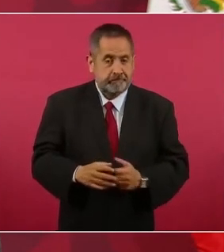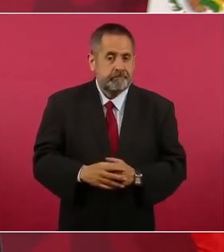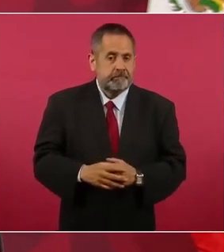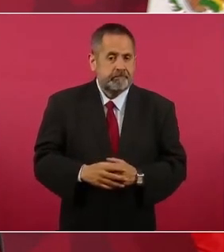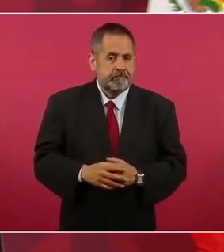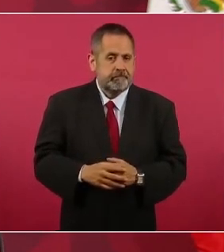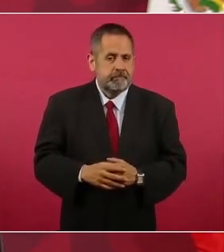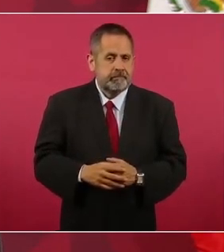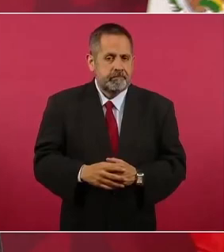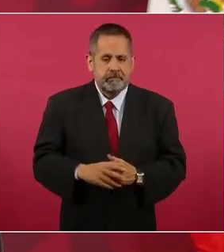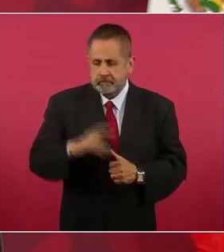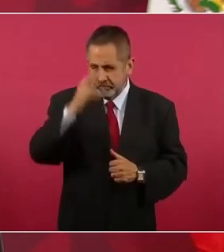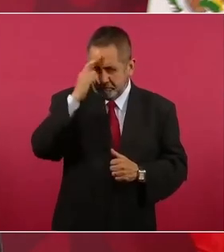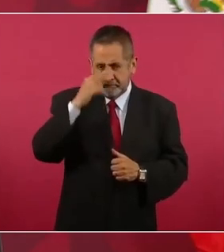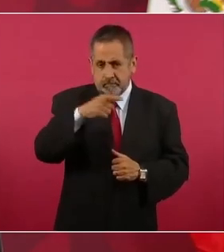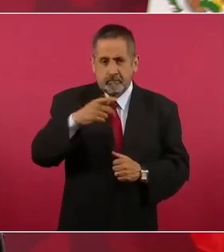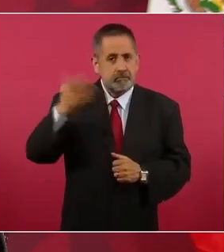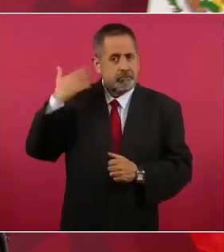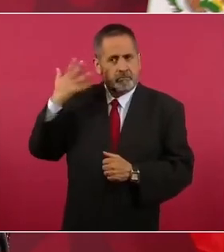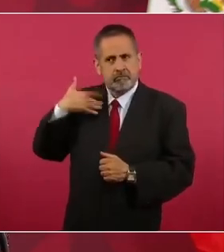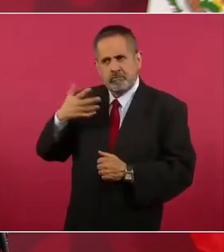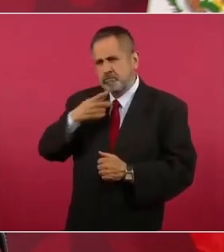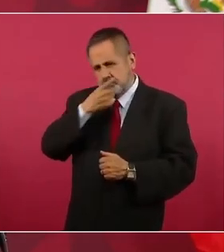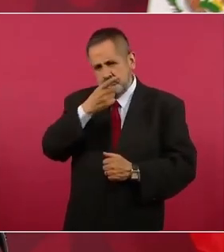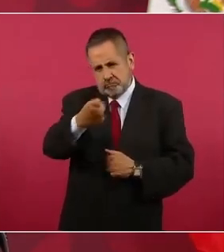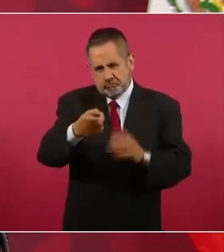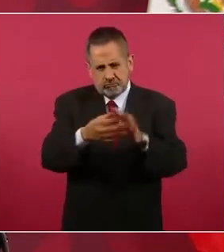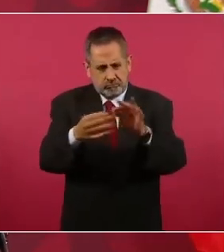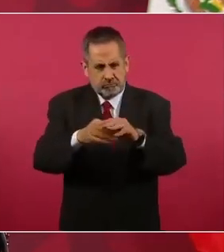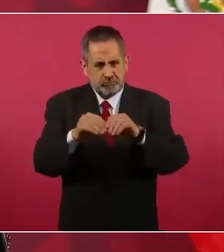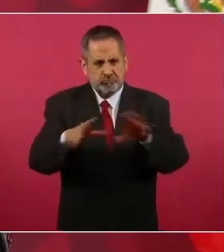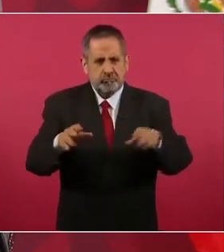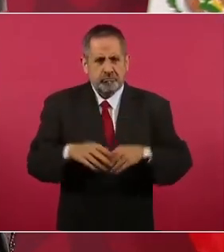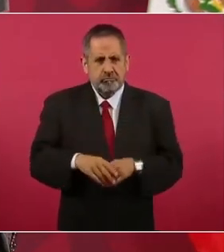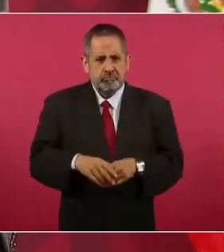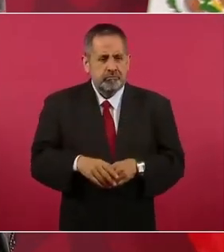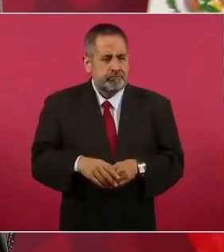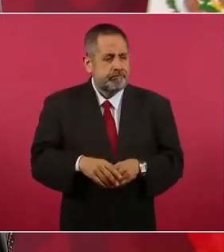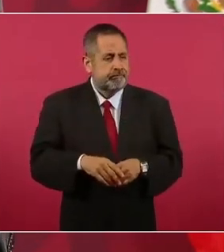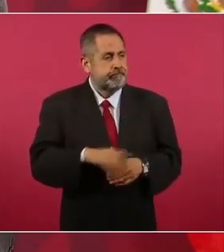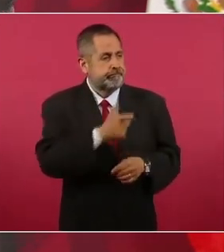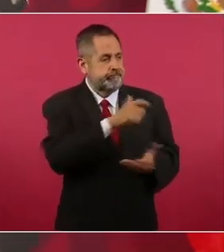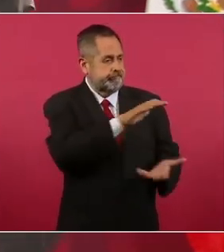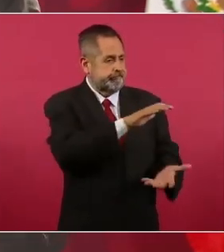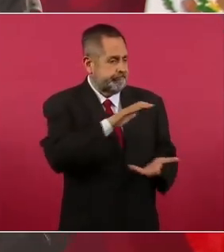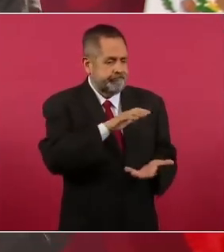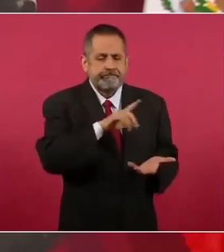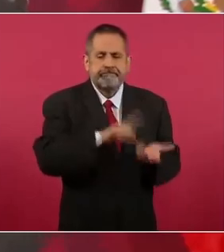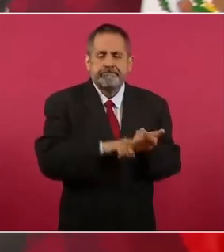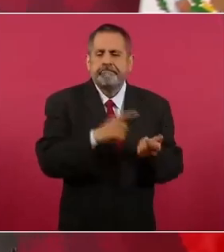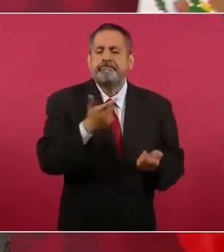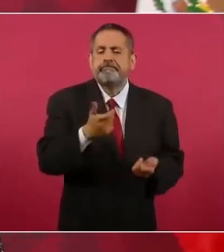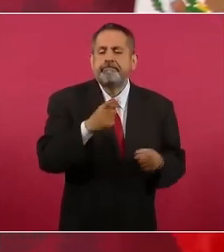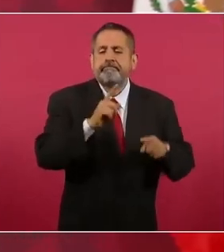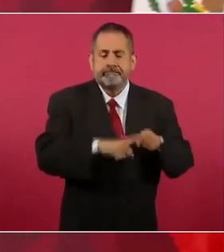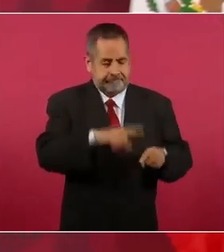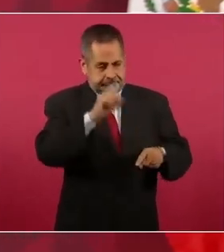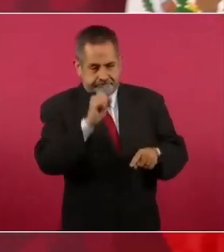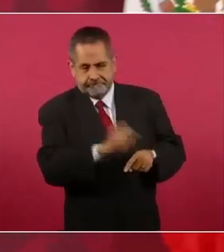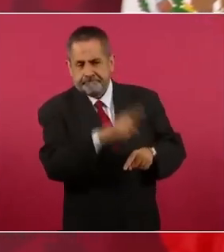Que no se empezó, lo comentaba yo la vez pasada, recibiendo dinero para que